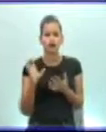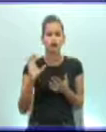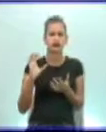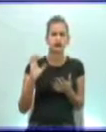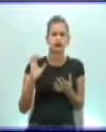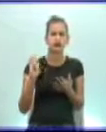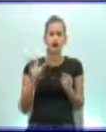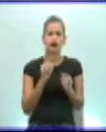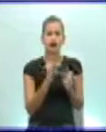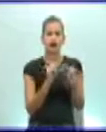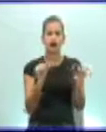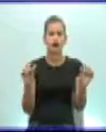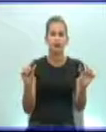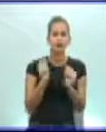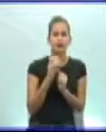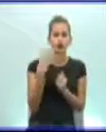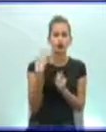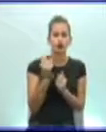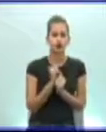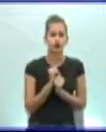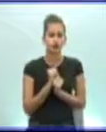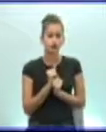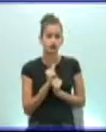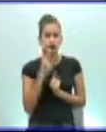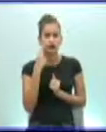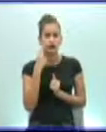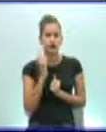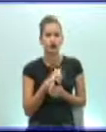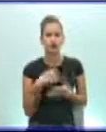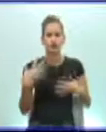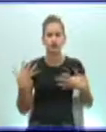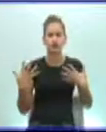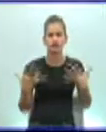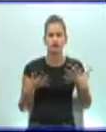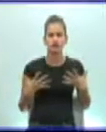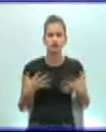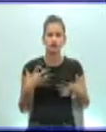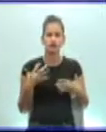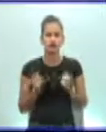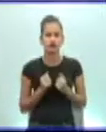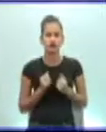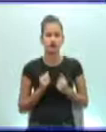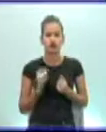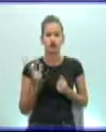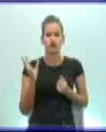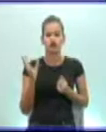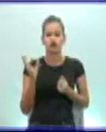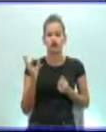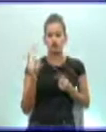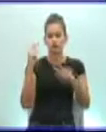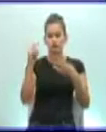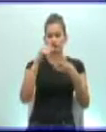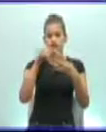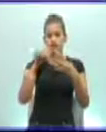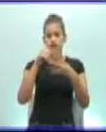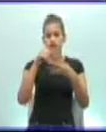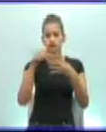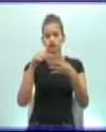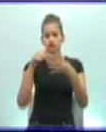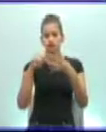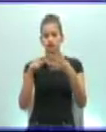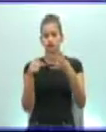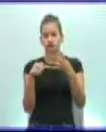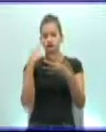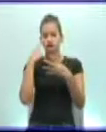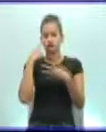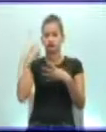Y vamos a estar viendo que podemos resolver los ejercicios de cálculo aritmético, orden operacional en este caso importante,